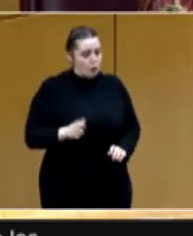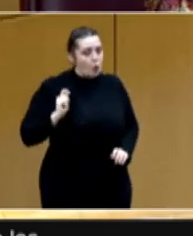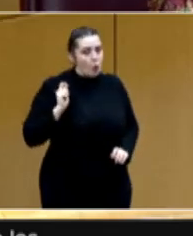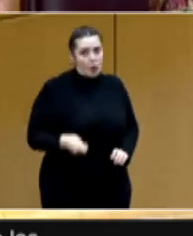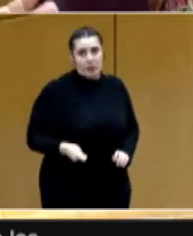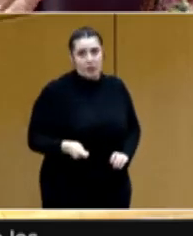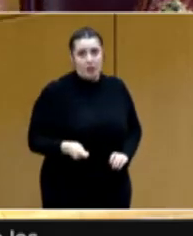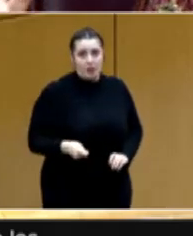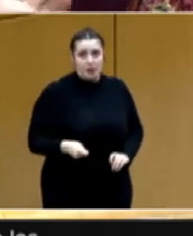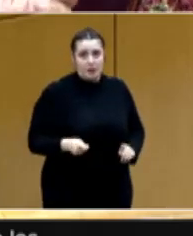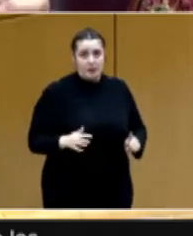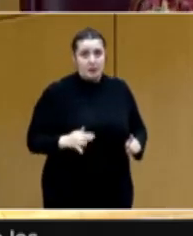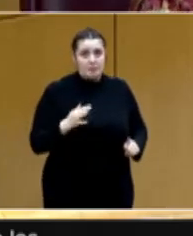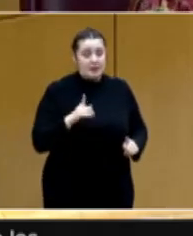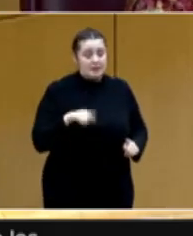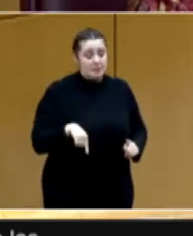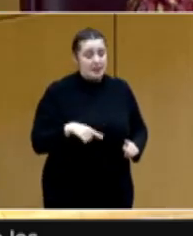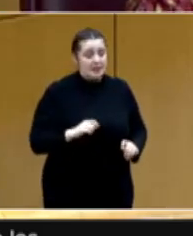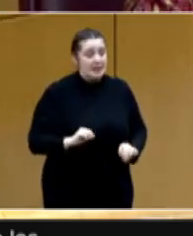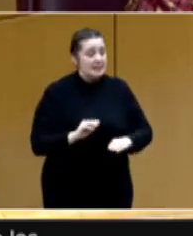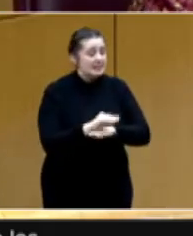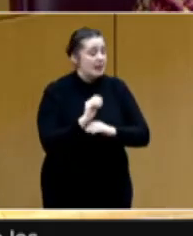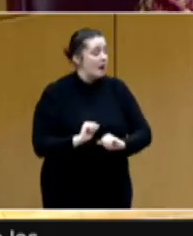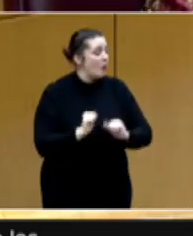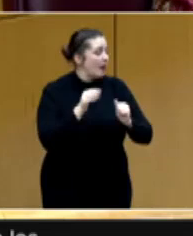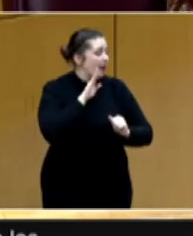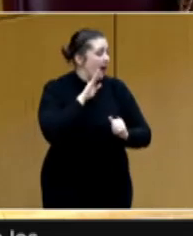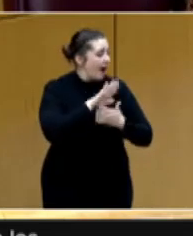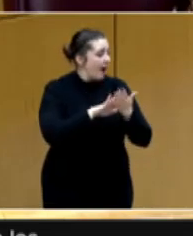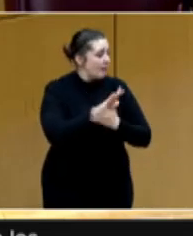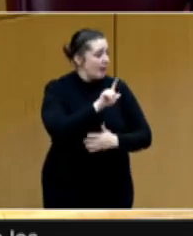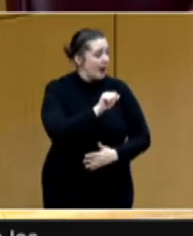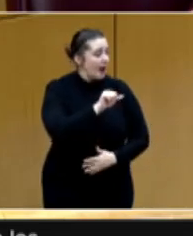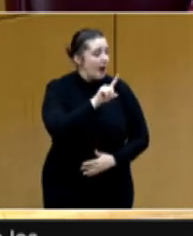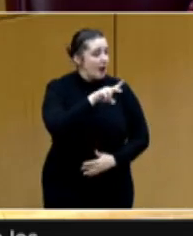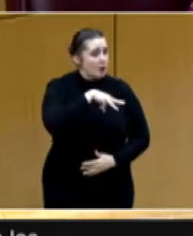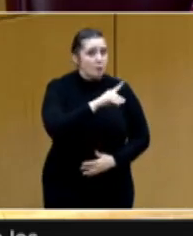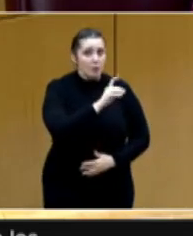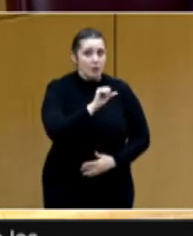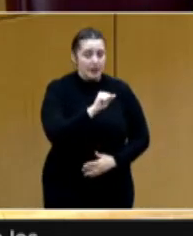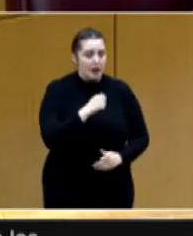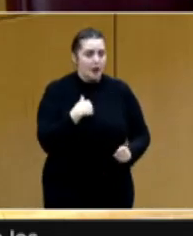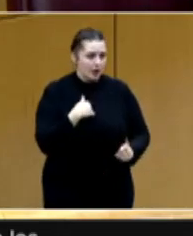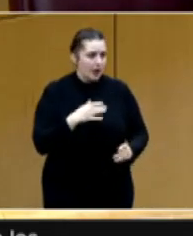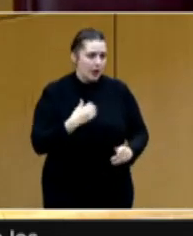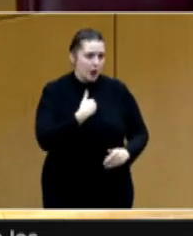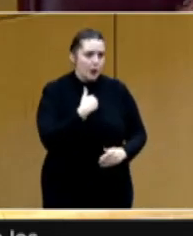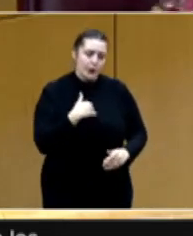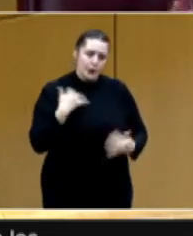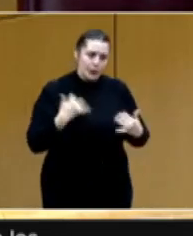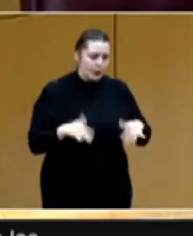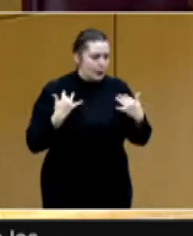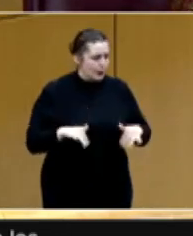y el papel de salvaguardas al que se refería almudena que no es poco papel que no es poco